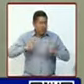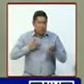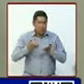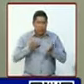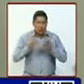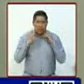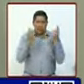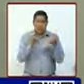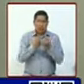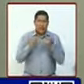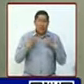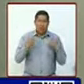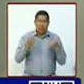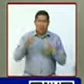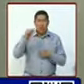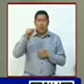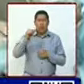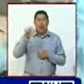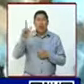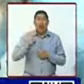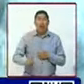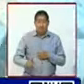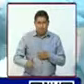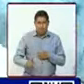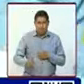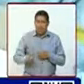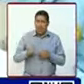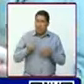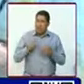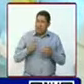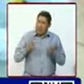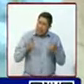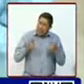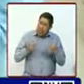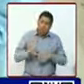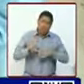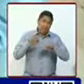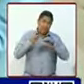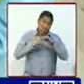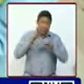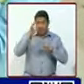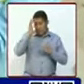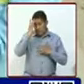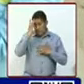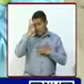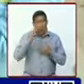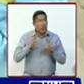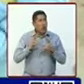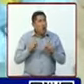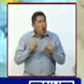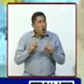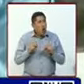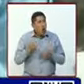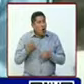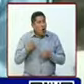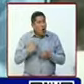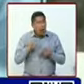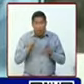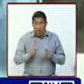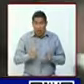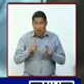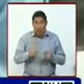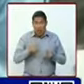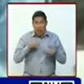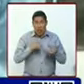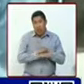Servicio Departamental de Salud de La Paz, Gabriela Mamani, pese al significativo alza de casos, no existen registros de personas que